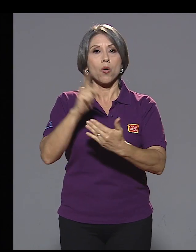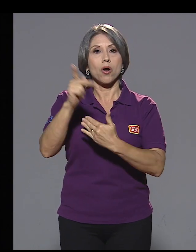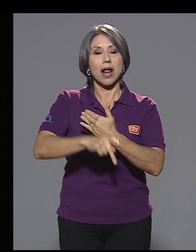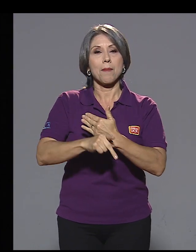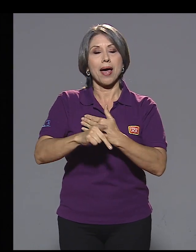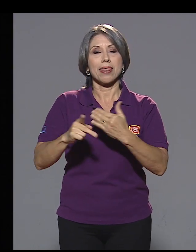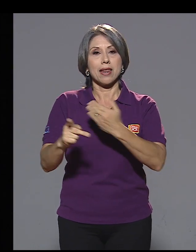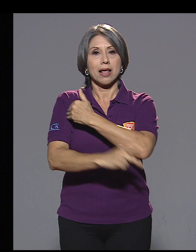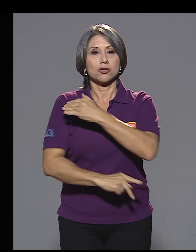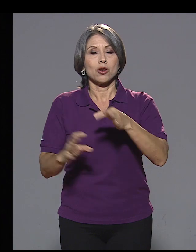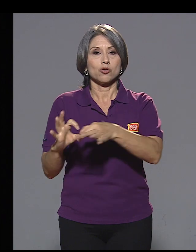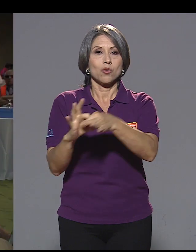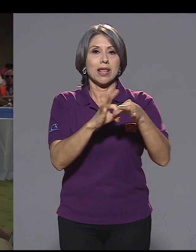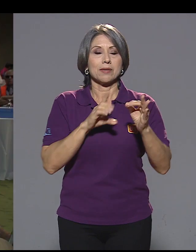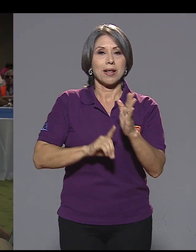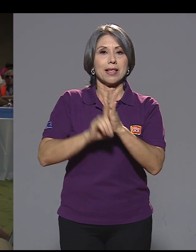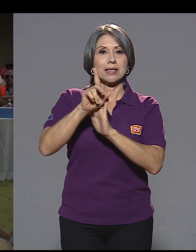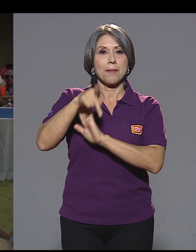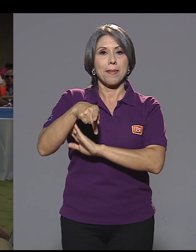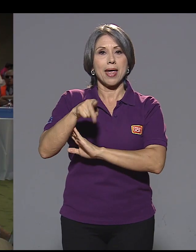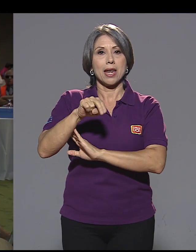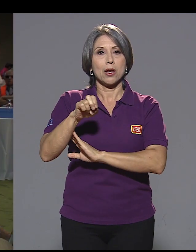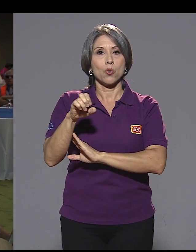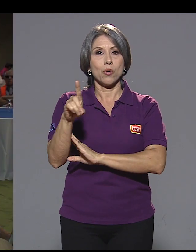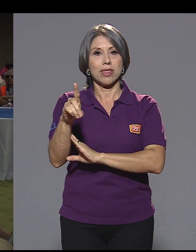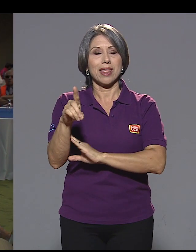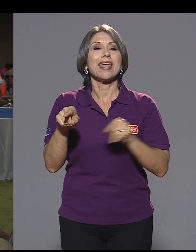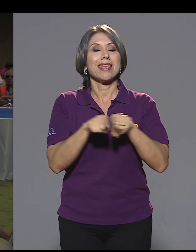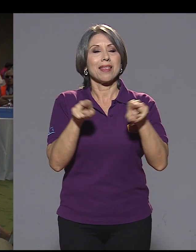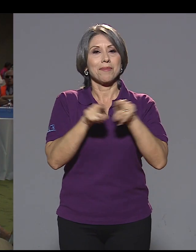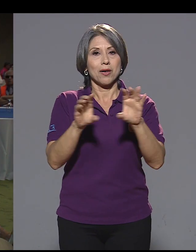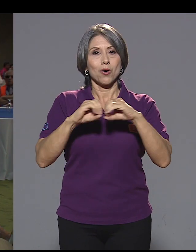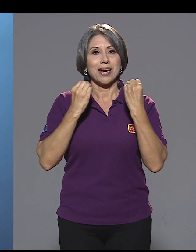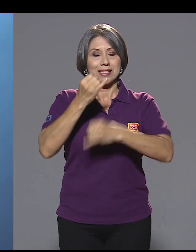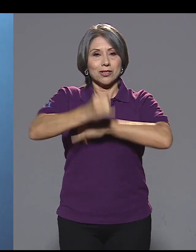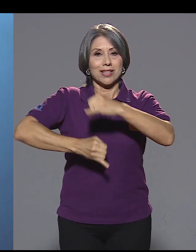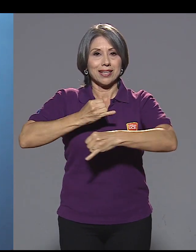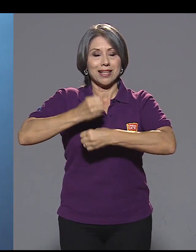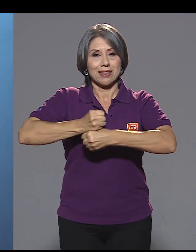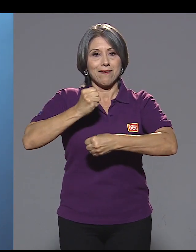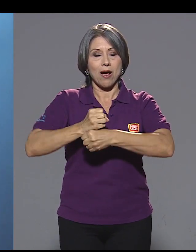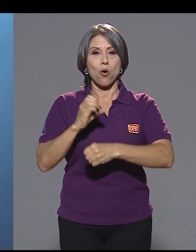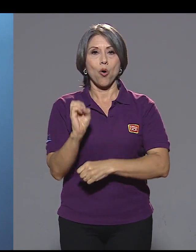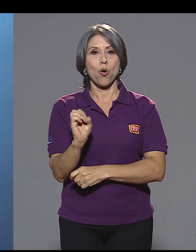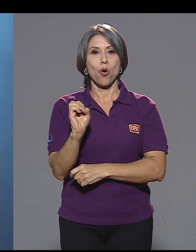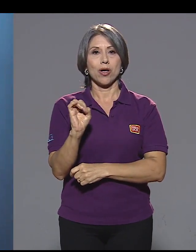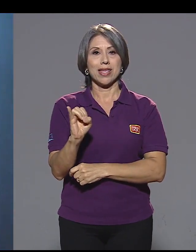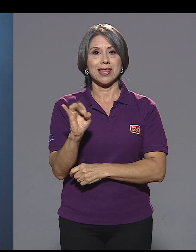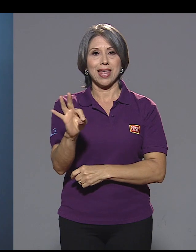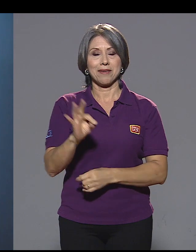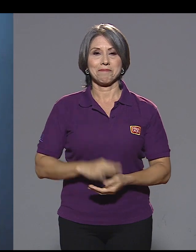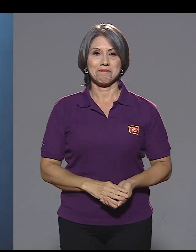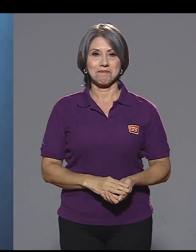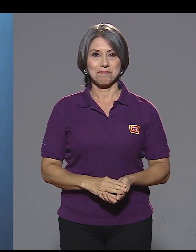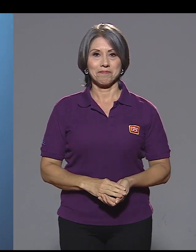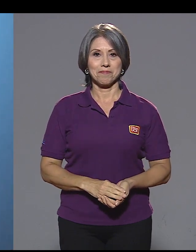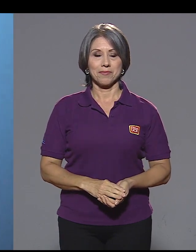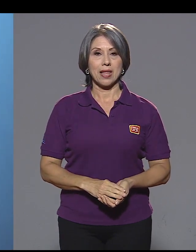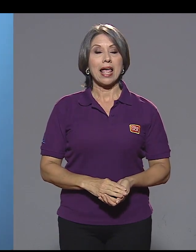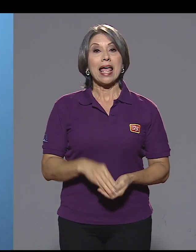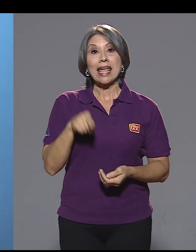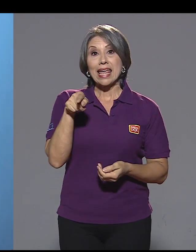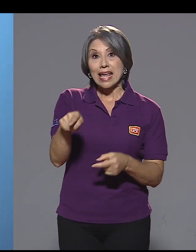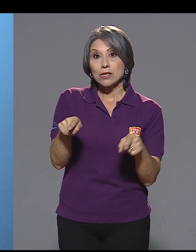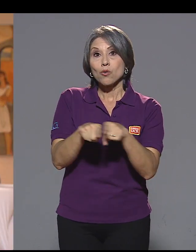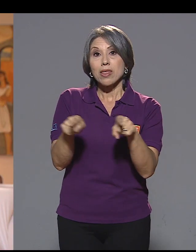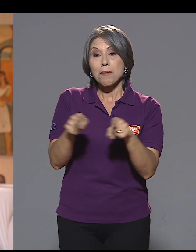de Naciones Unidas para el Desarrollo, PNUD, y la Organización Internacional del Trabajo, OIT. Que nos